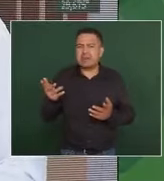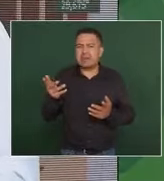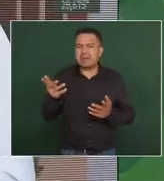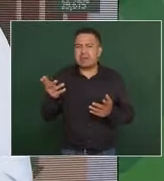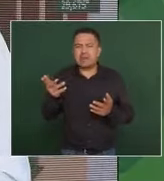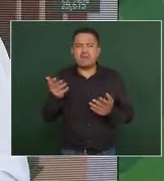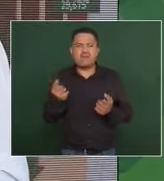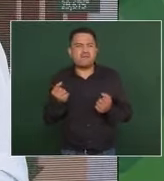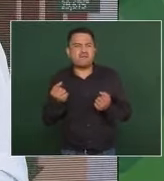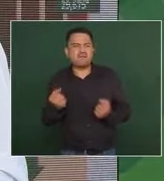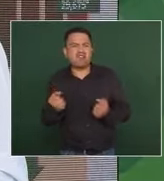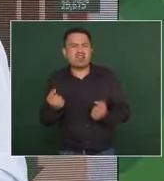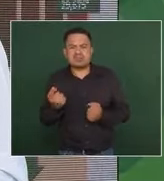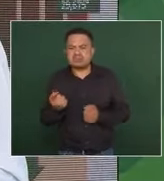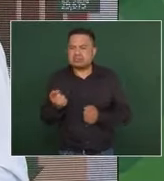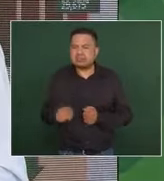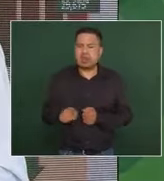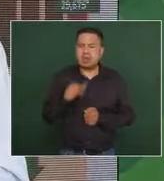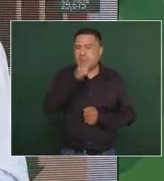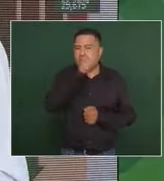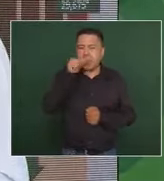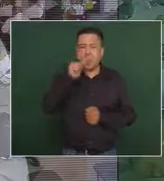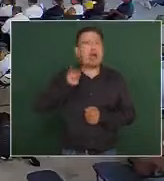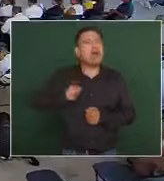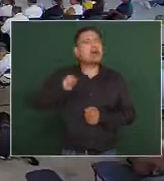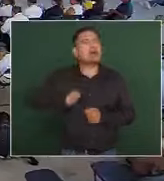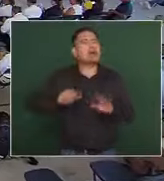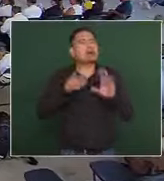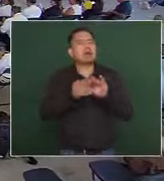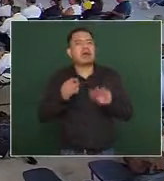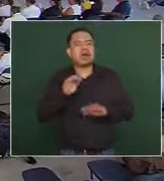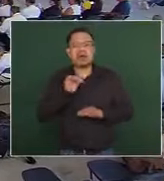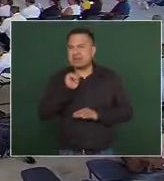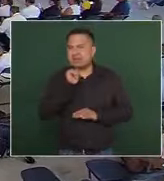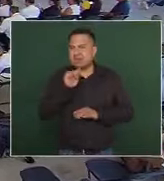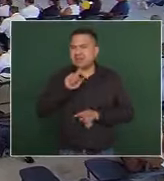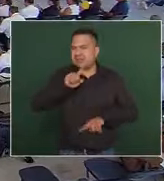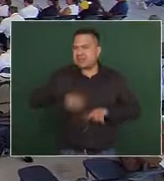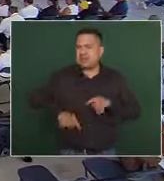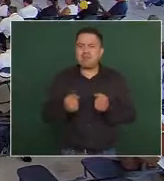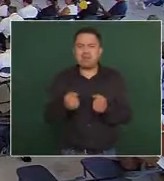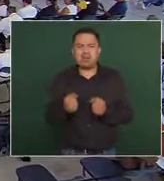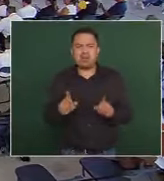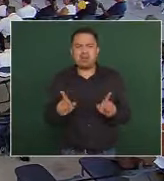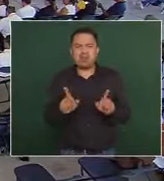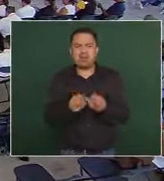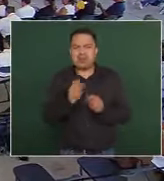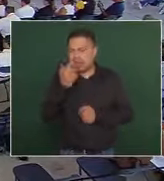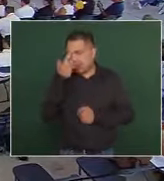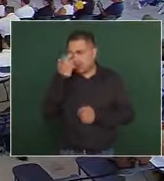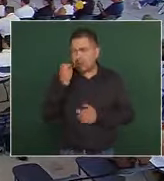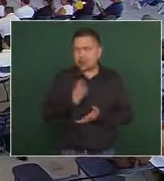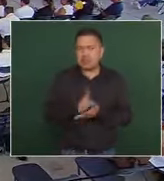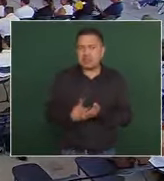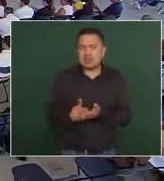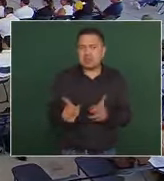con la fuerza. Juárez decía, nada por la fuerza, todo por la razón y el